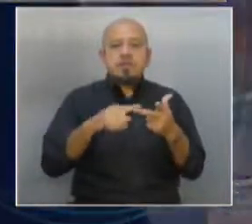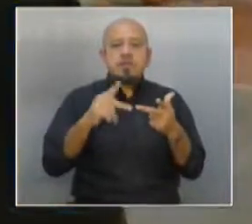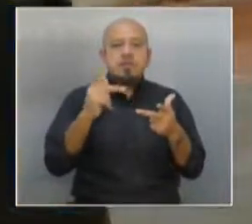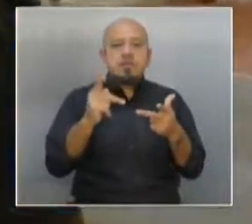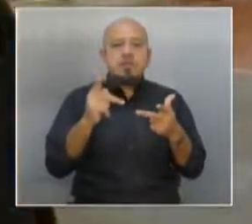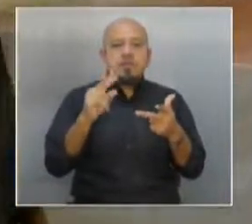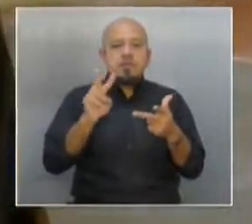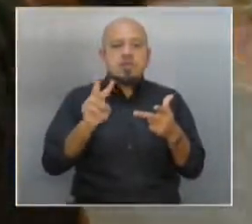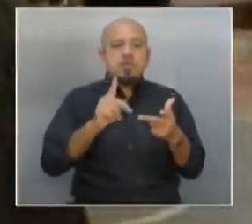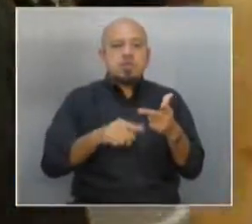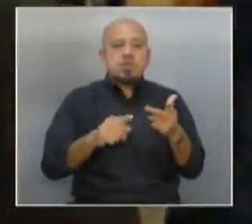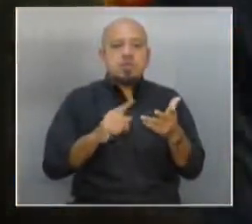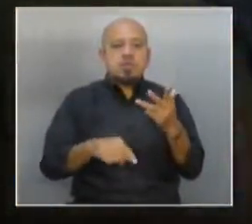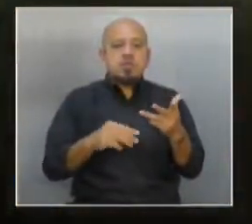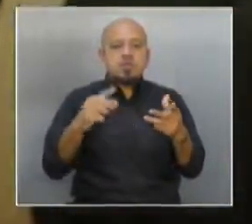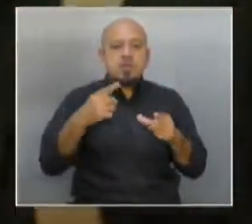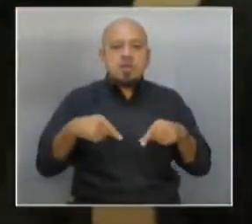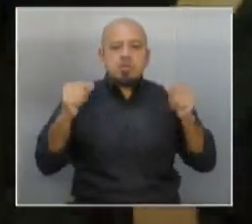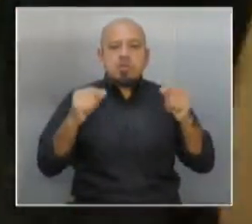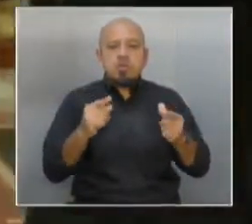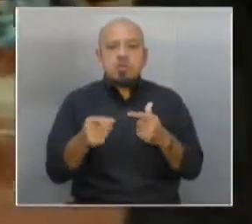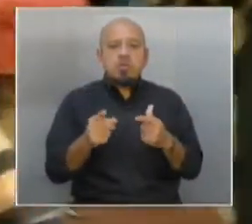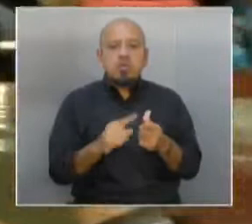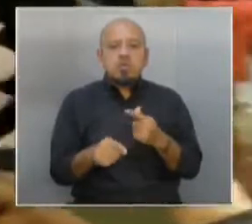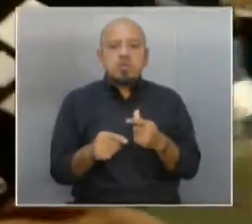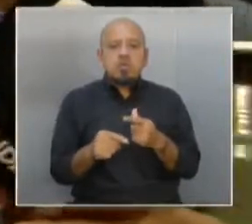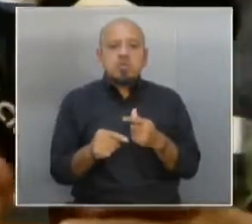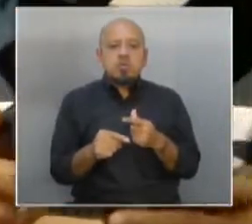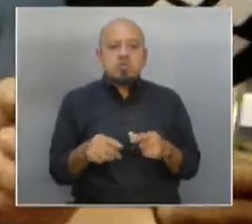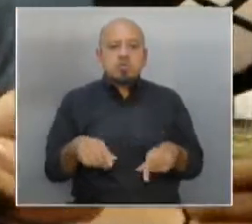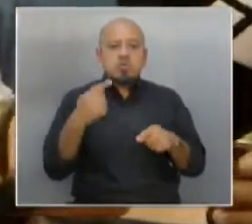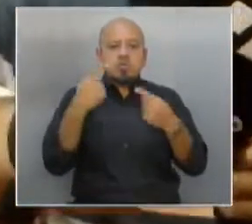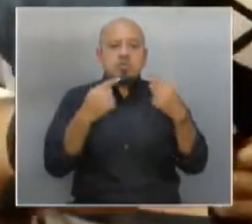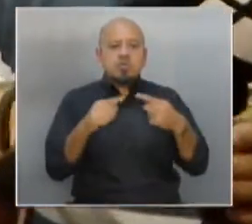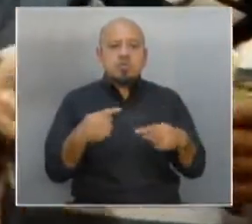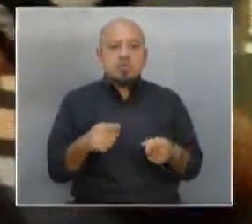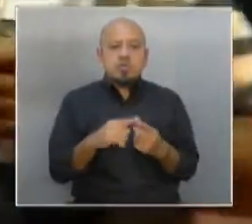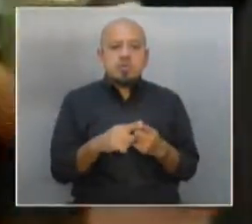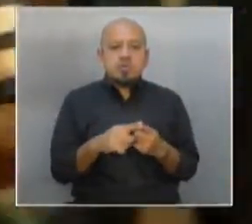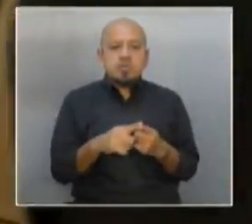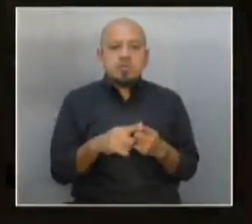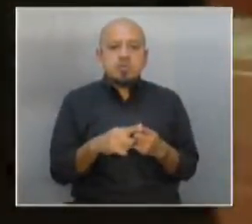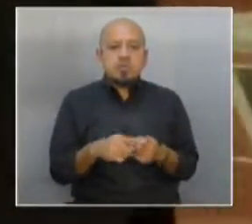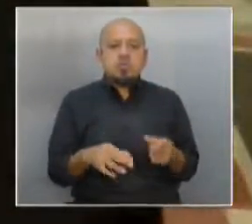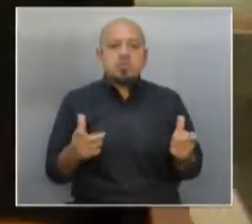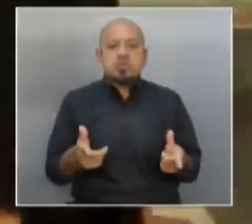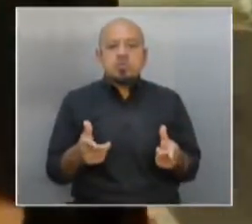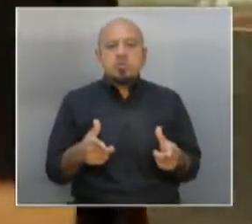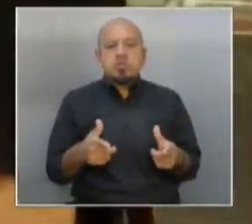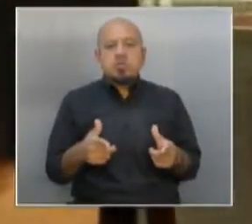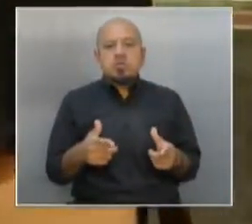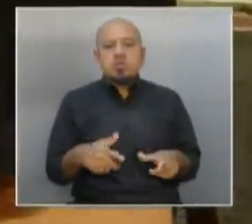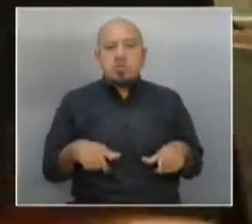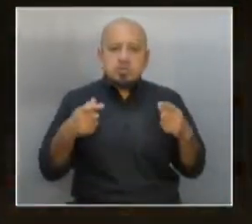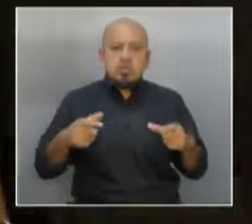Venezuela, Peco de Japón, un colectivo hermoso, muy diverso, que tuvimos la suerte que se acopló